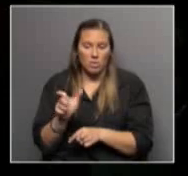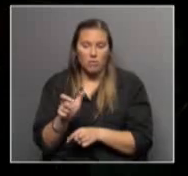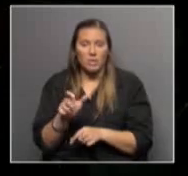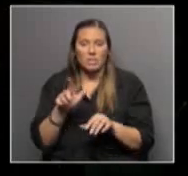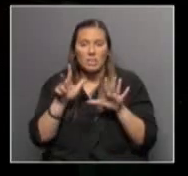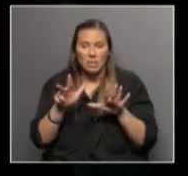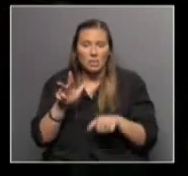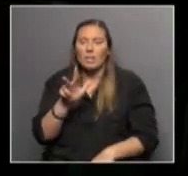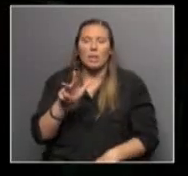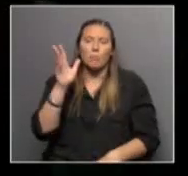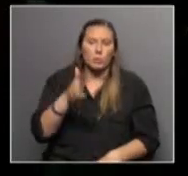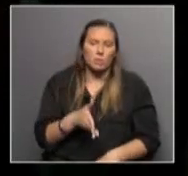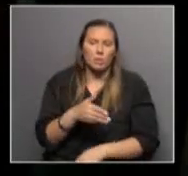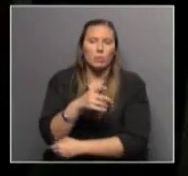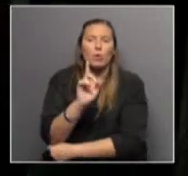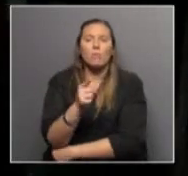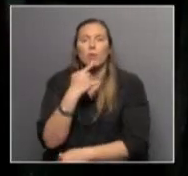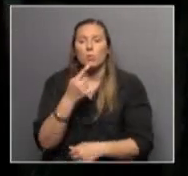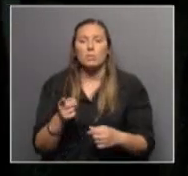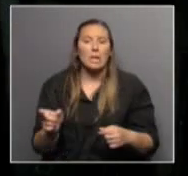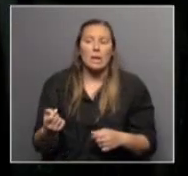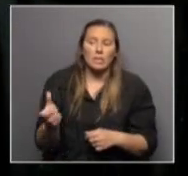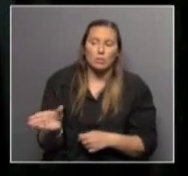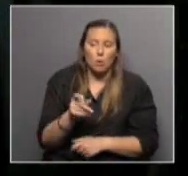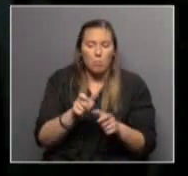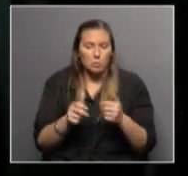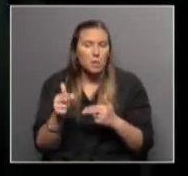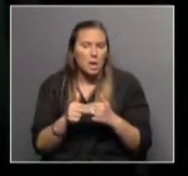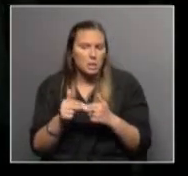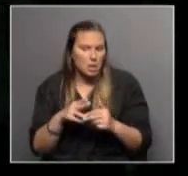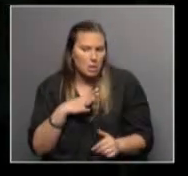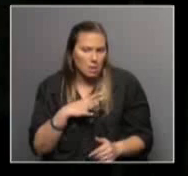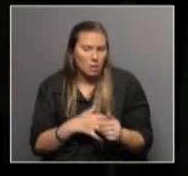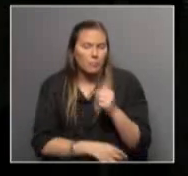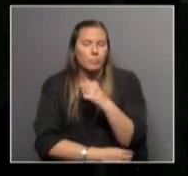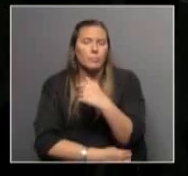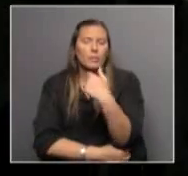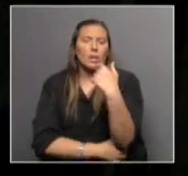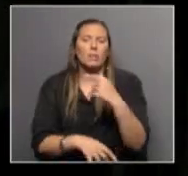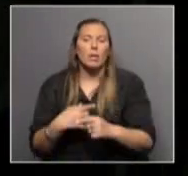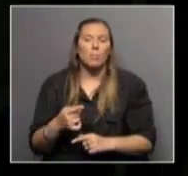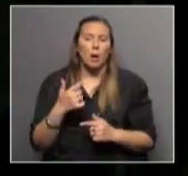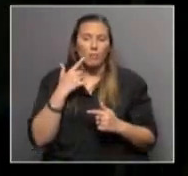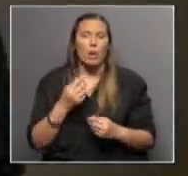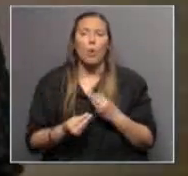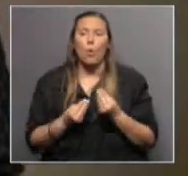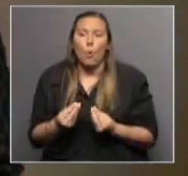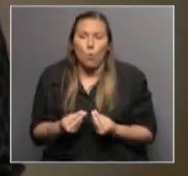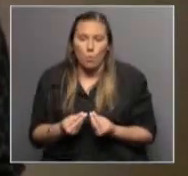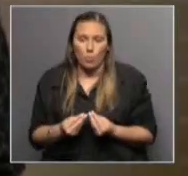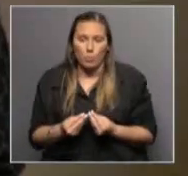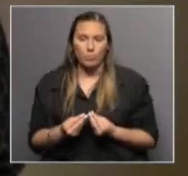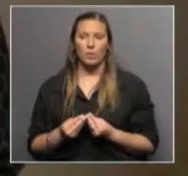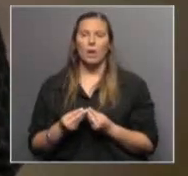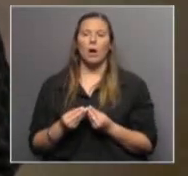3% o sea que podríamos decir que casi todo el mundo usa internet después hay que ver cómo y de qué manera hay